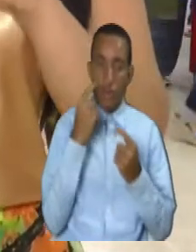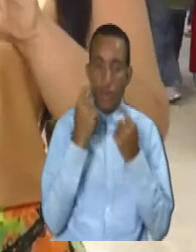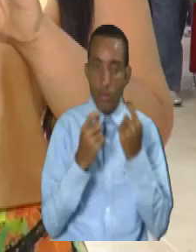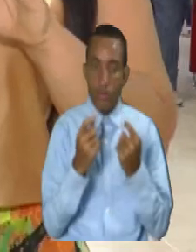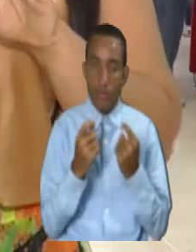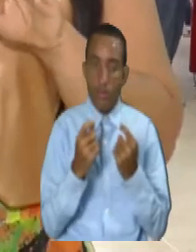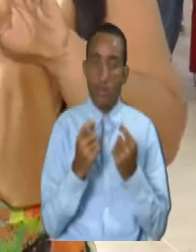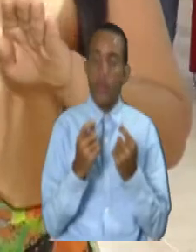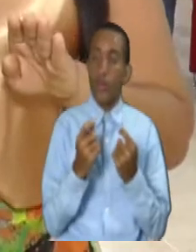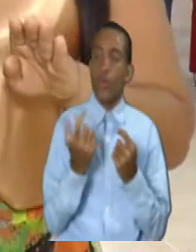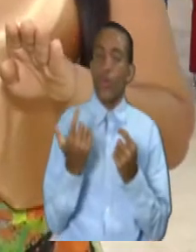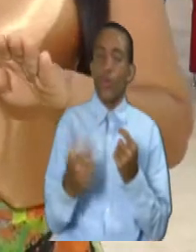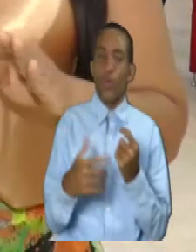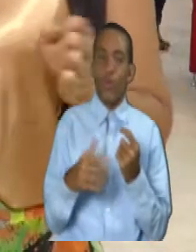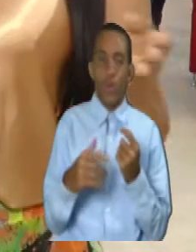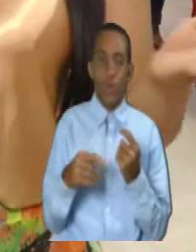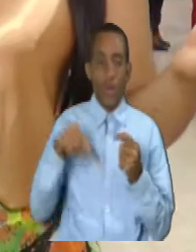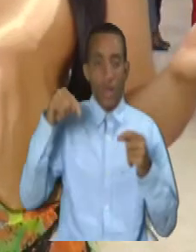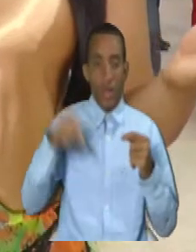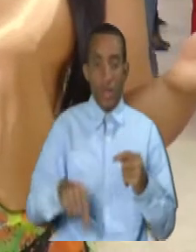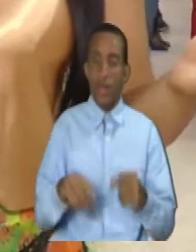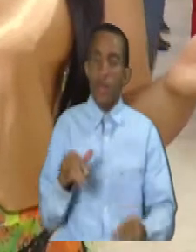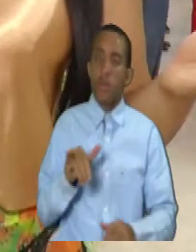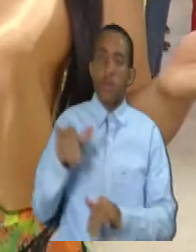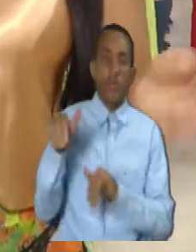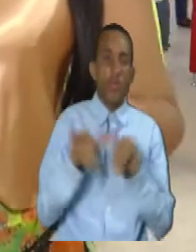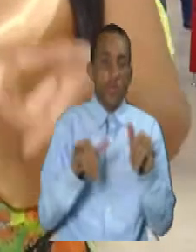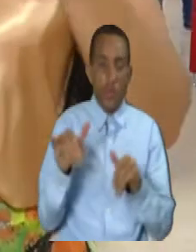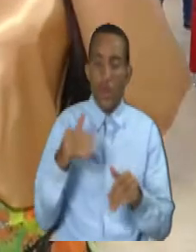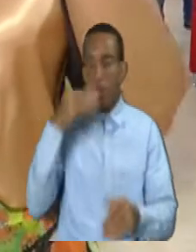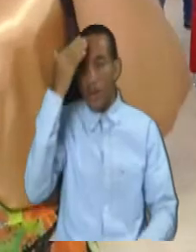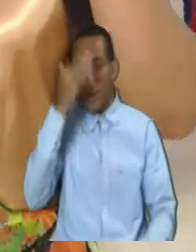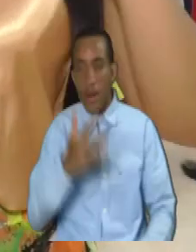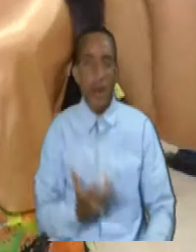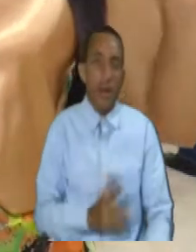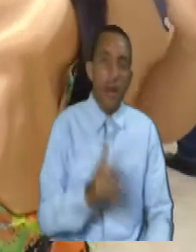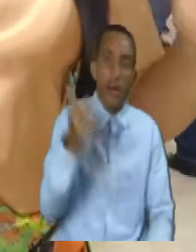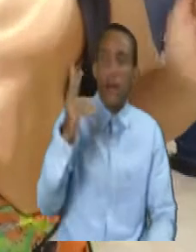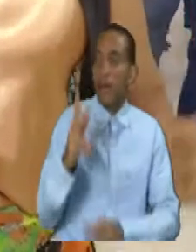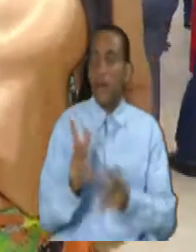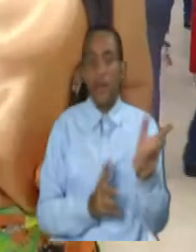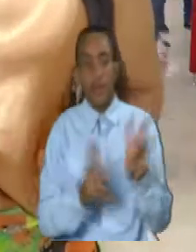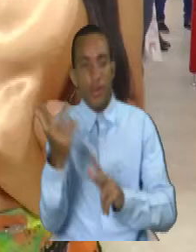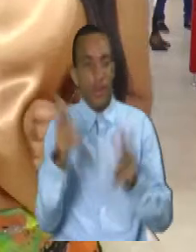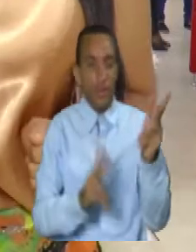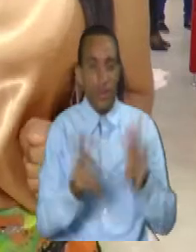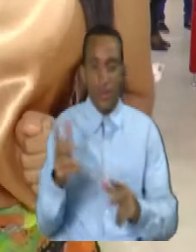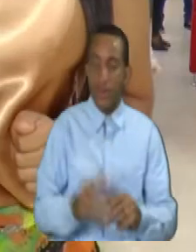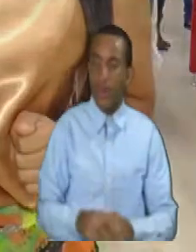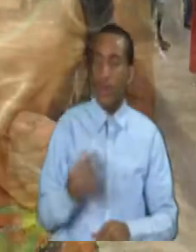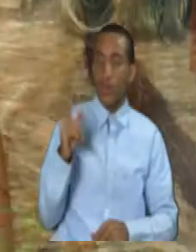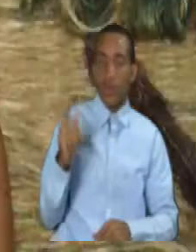Tour, 23 años siendo felices a los barranqueños, aquí que conozcamos un poco sobre su